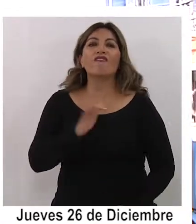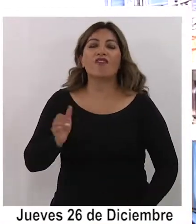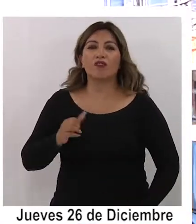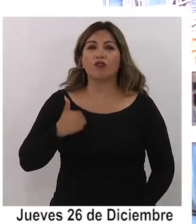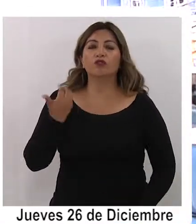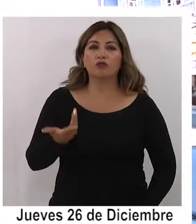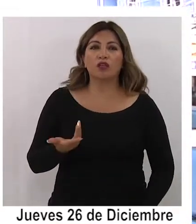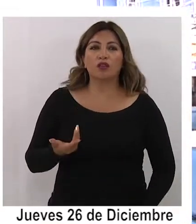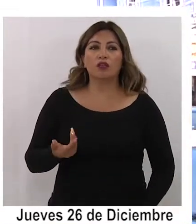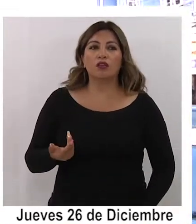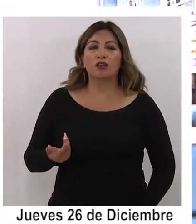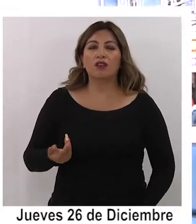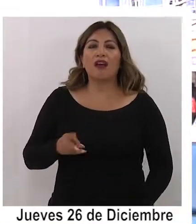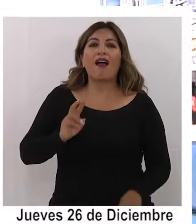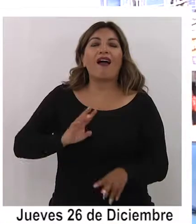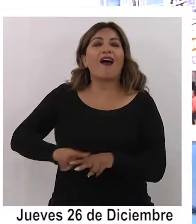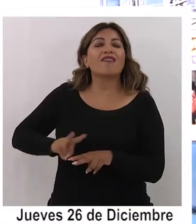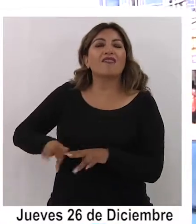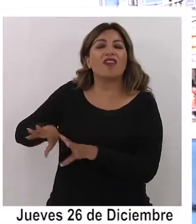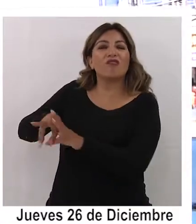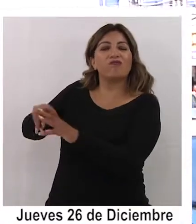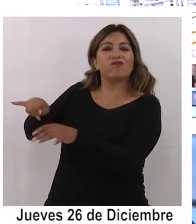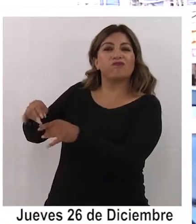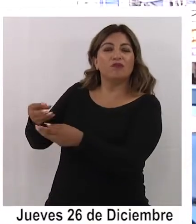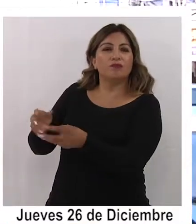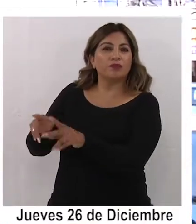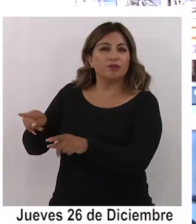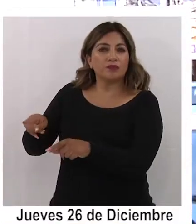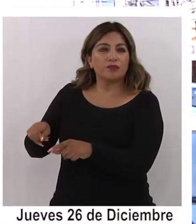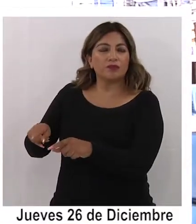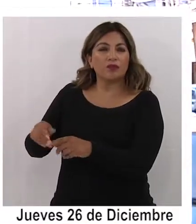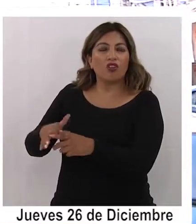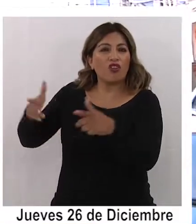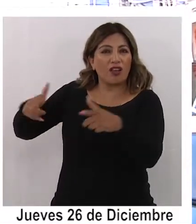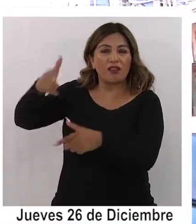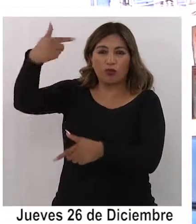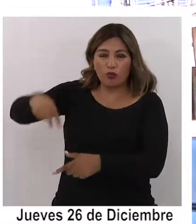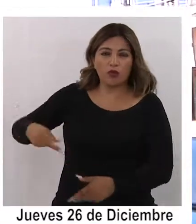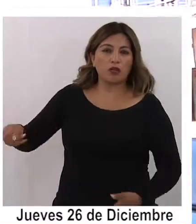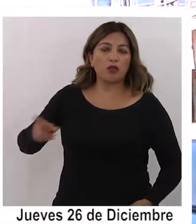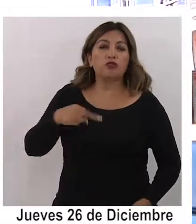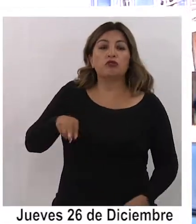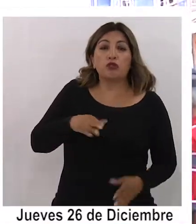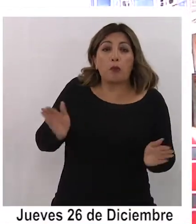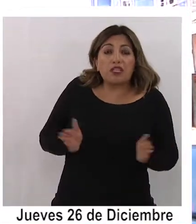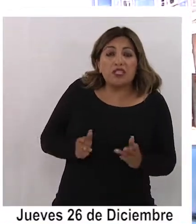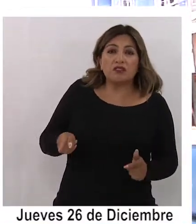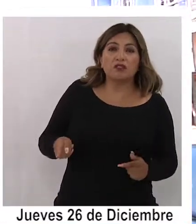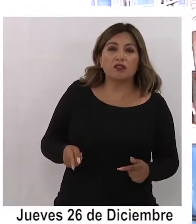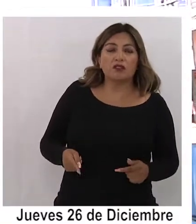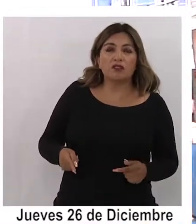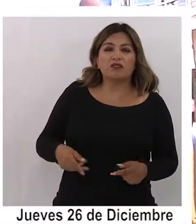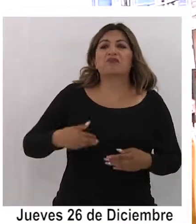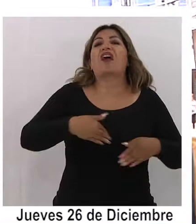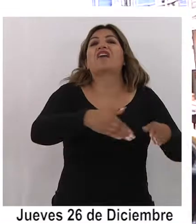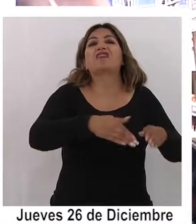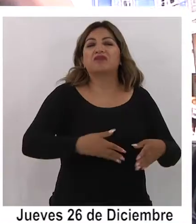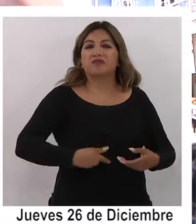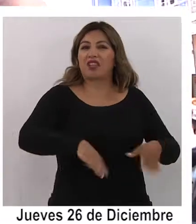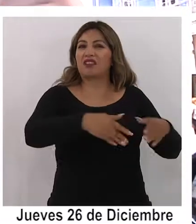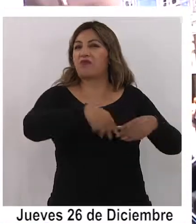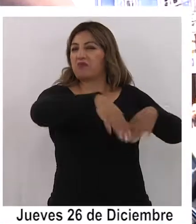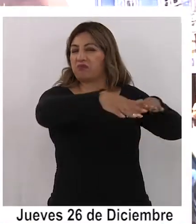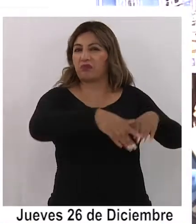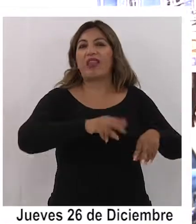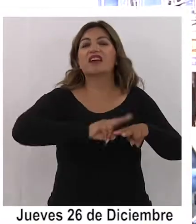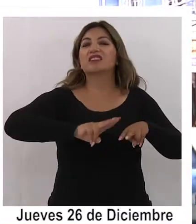fe, porque ellos se arreglaron internamente con los grandes locales, con las grandes tiendas comerciales. Y a nosotros nos tiraron, como diciendo, anda a tirar la basura